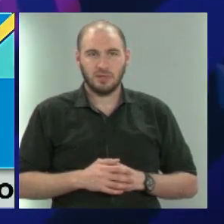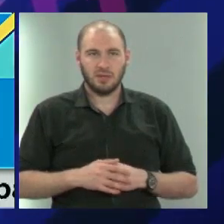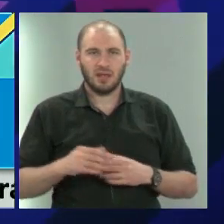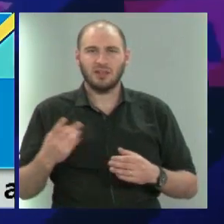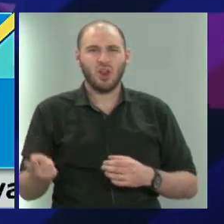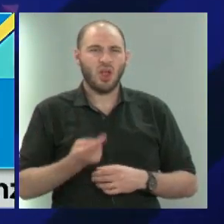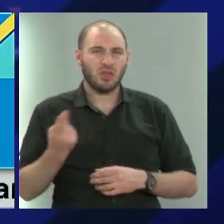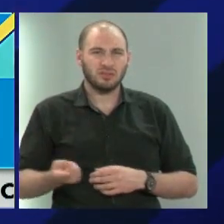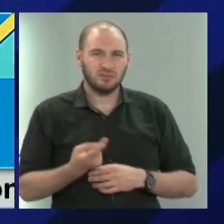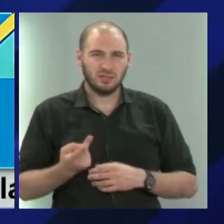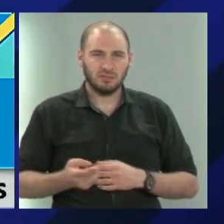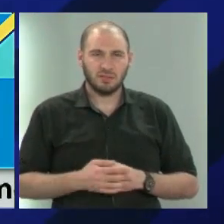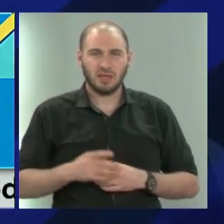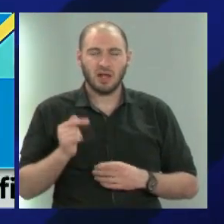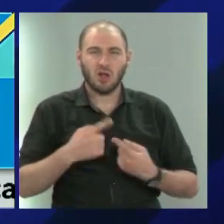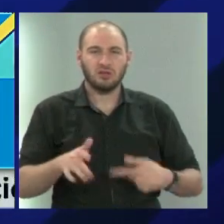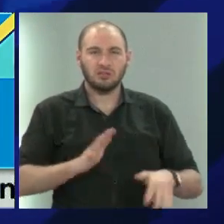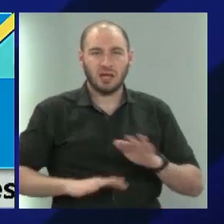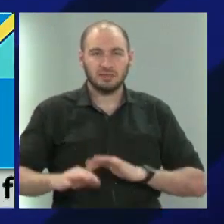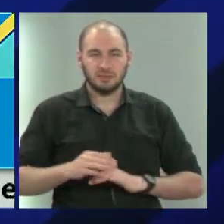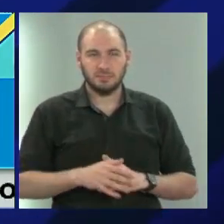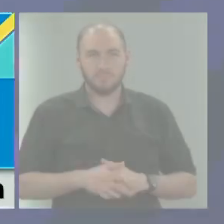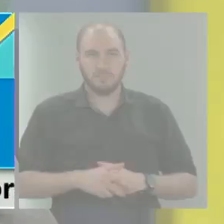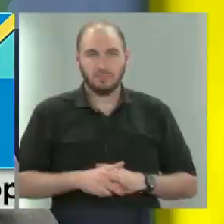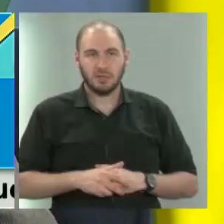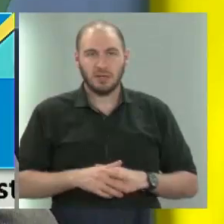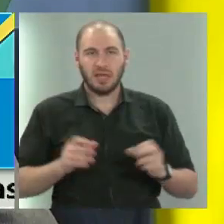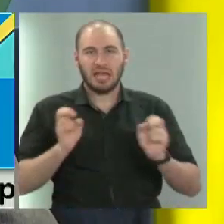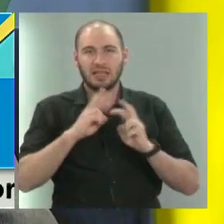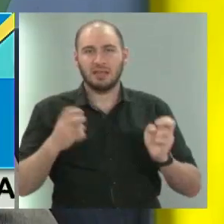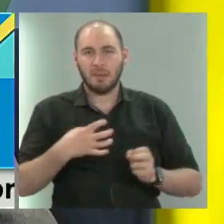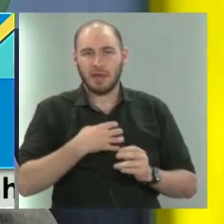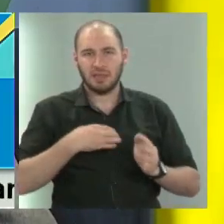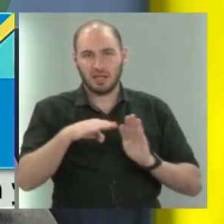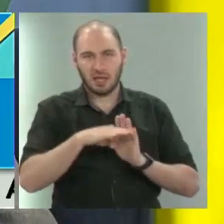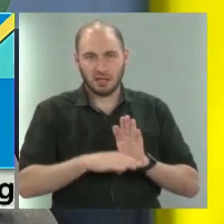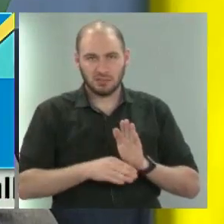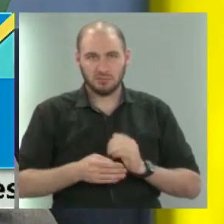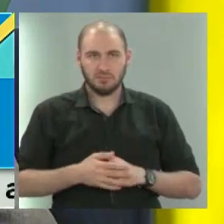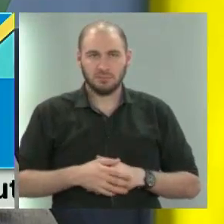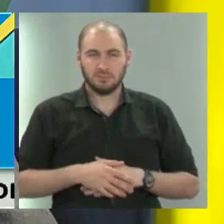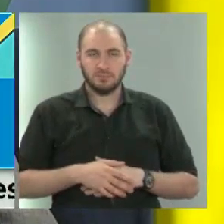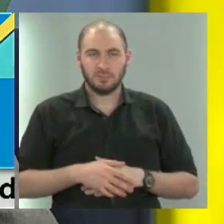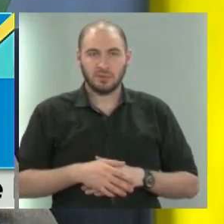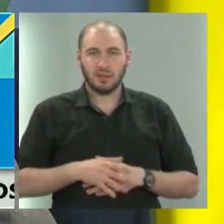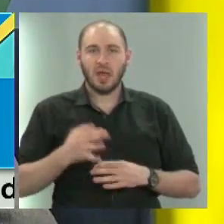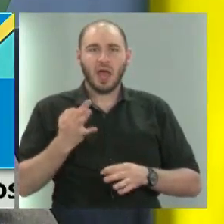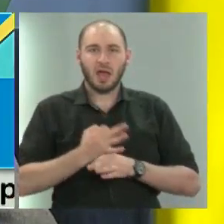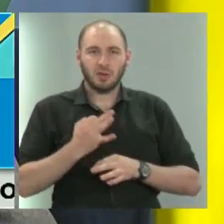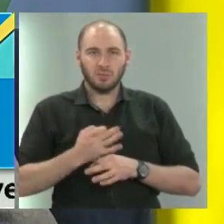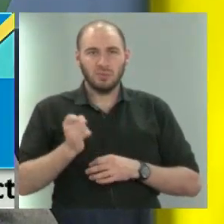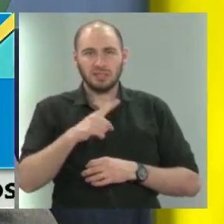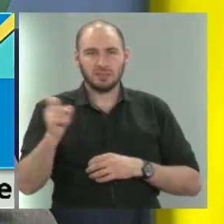efectividad en cuanto a la ejecución de los contenidos curriculares. No hay escuelas que llegan